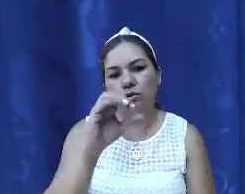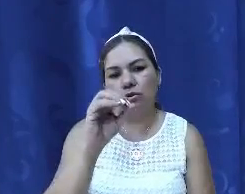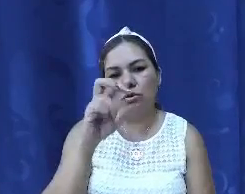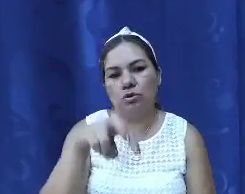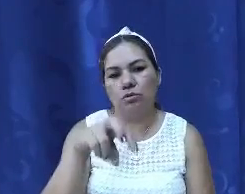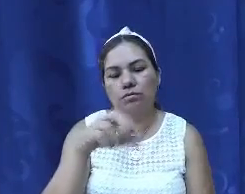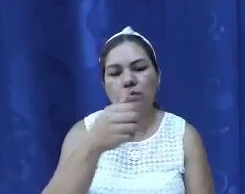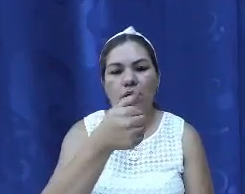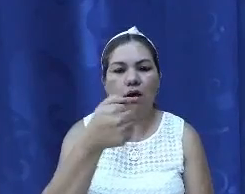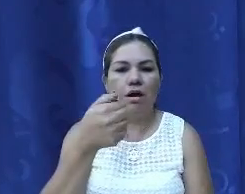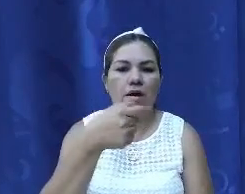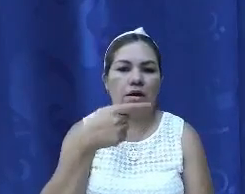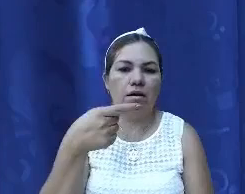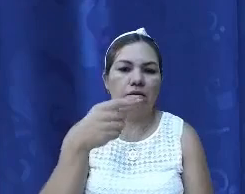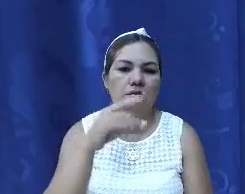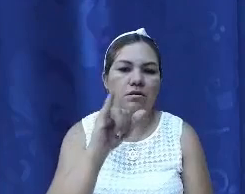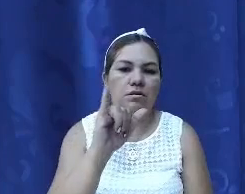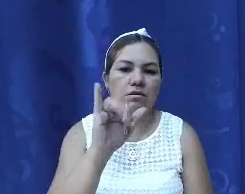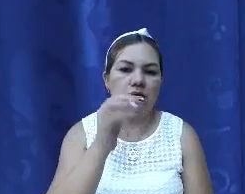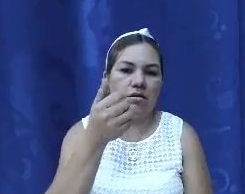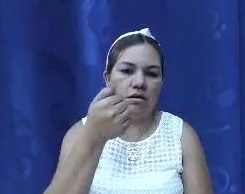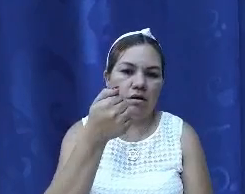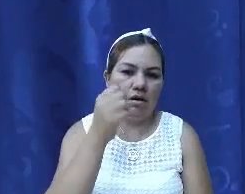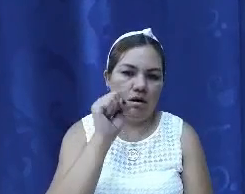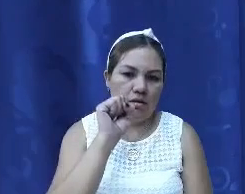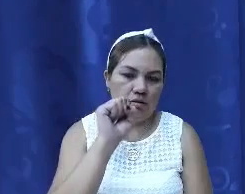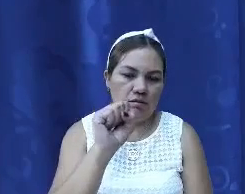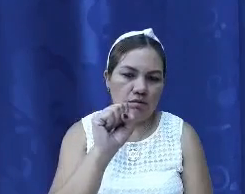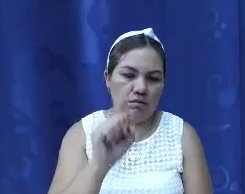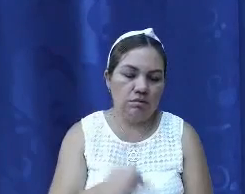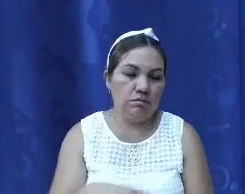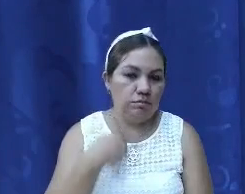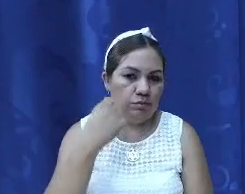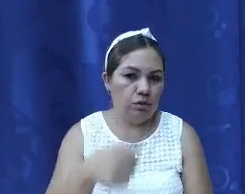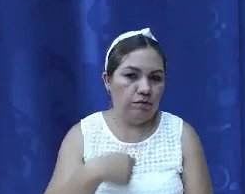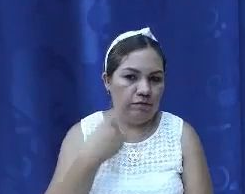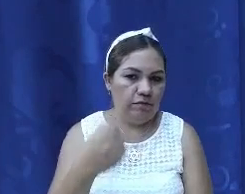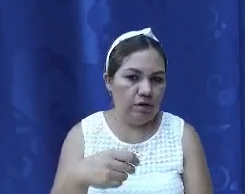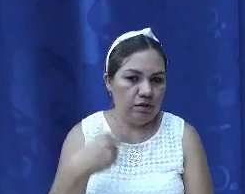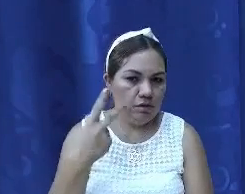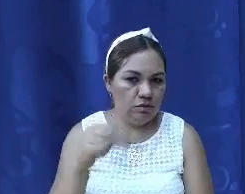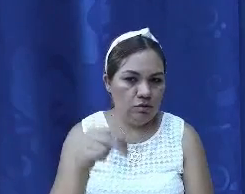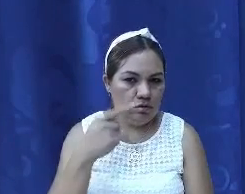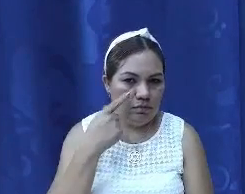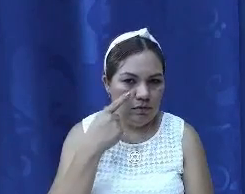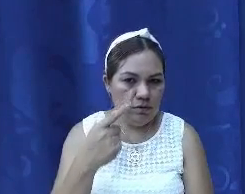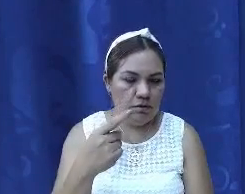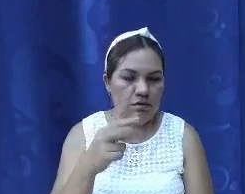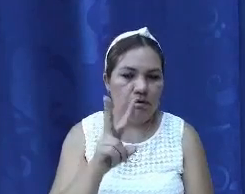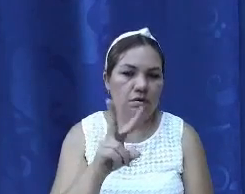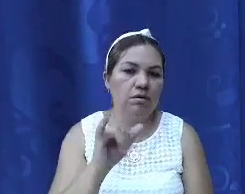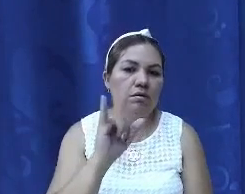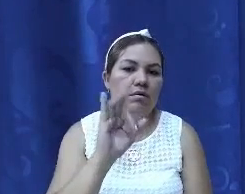Diga conmigo, la unción de Ahías. El profeta no vidente.